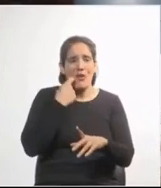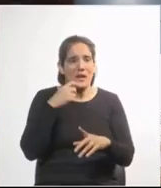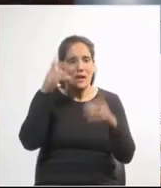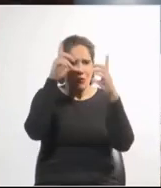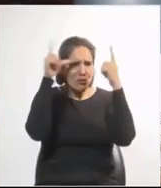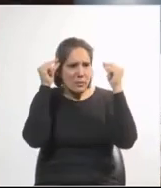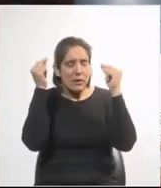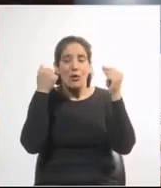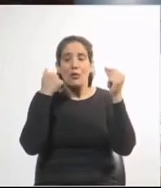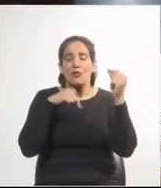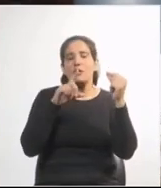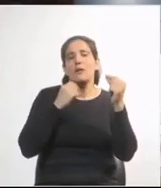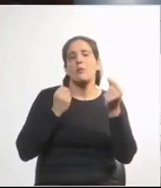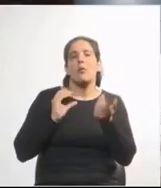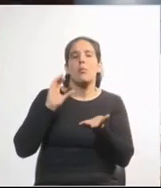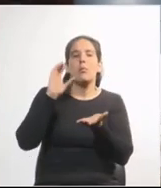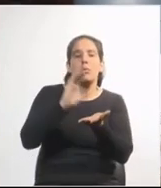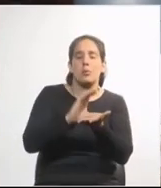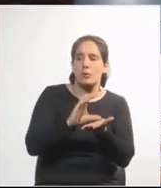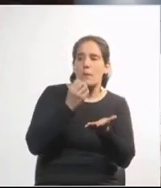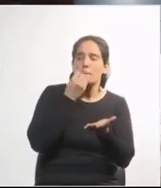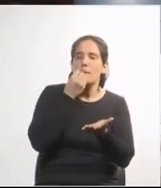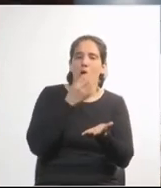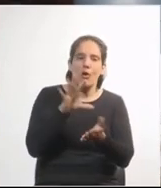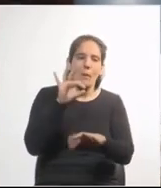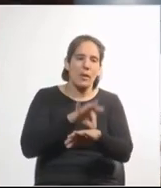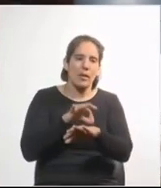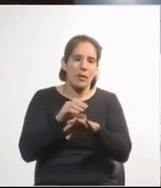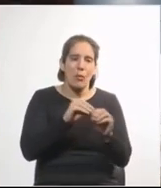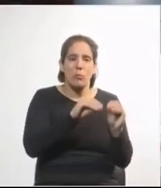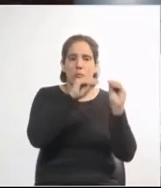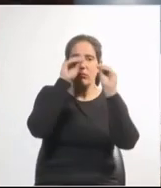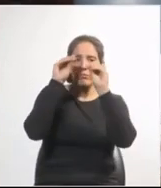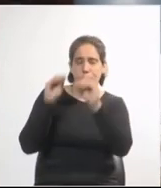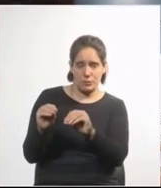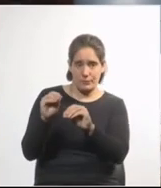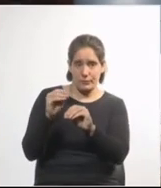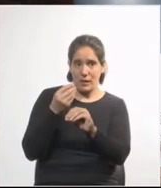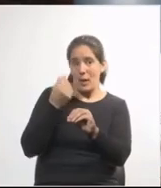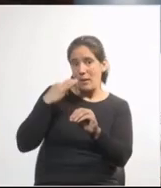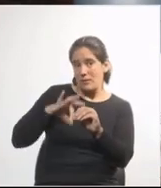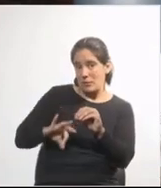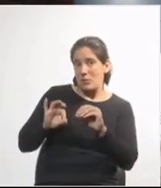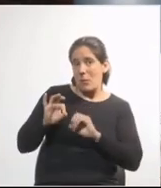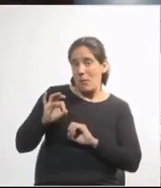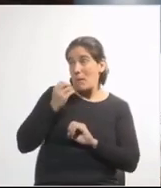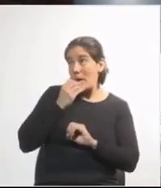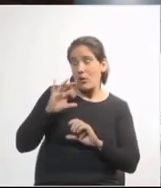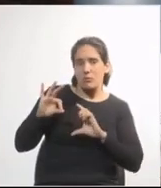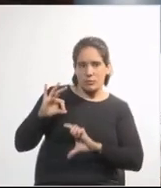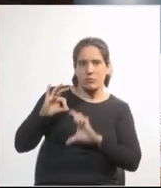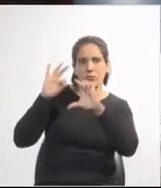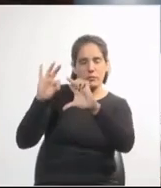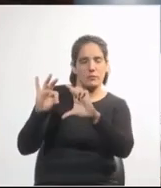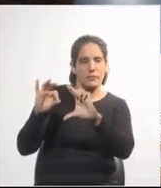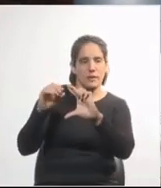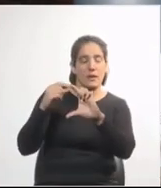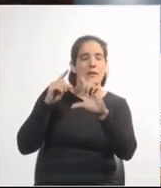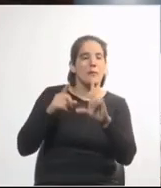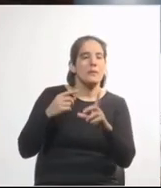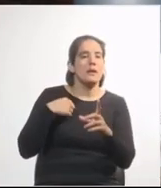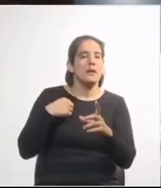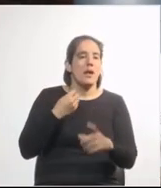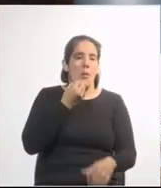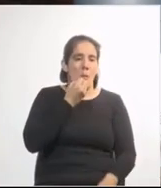las retribuciones de las y los médicos residentes. Consideramos positivo de que se destinen fondos a salud